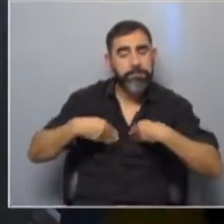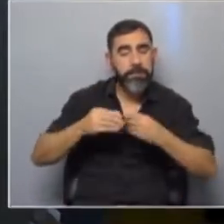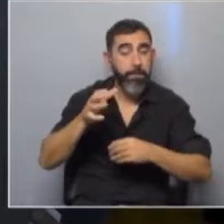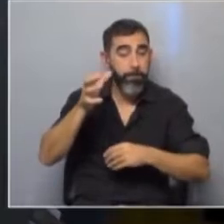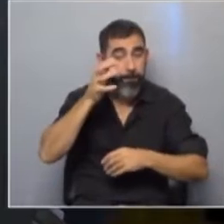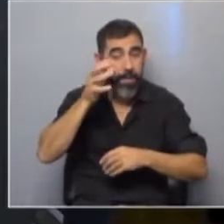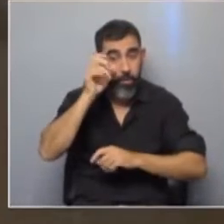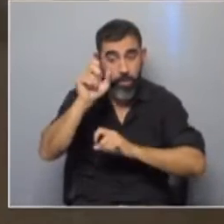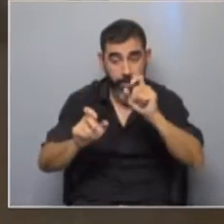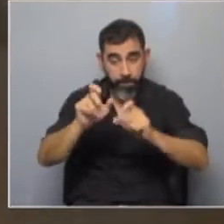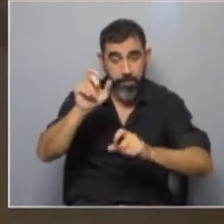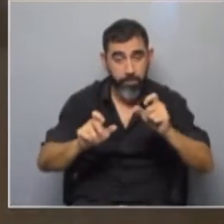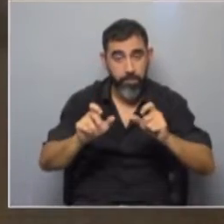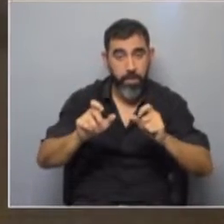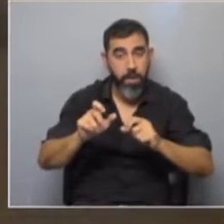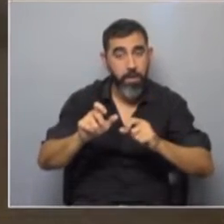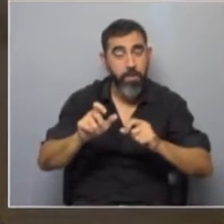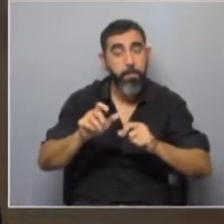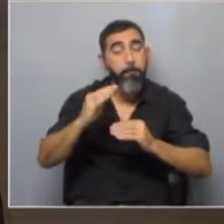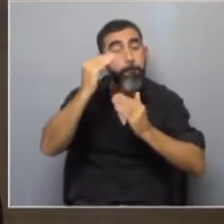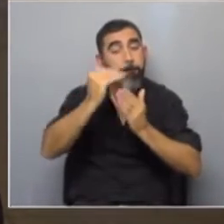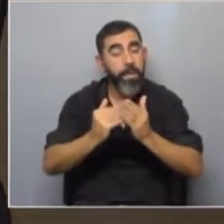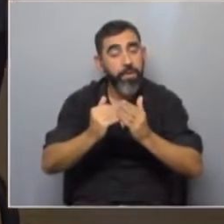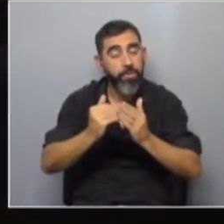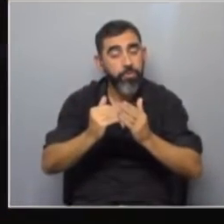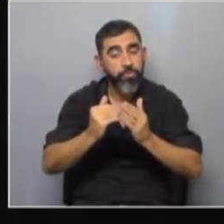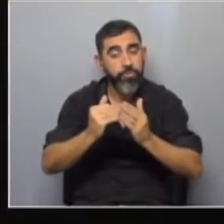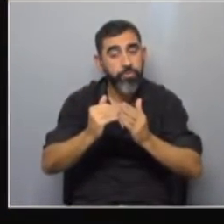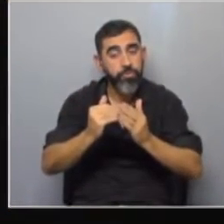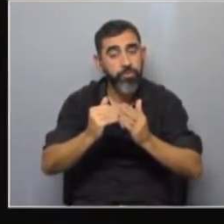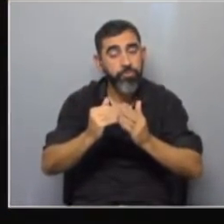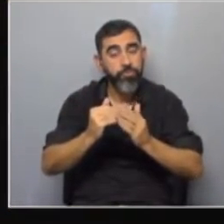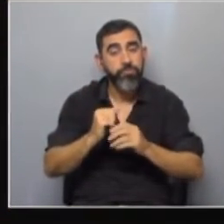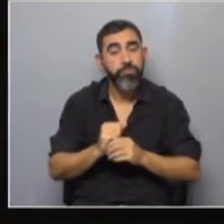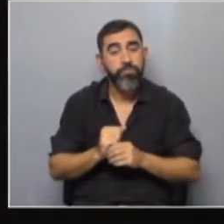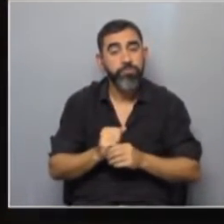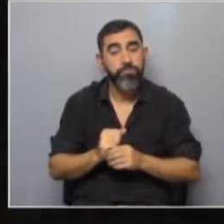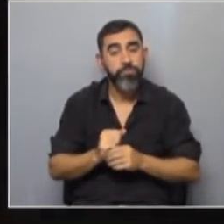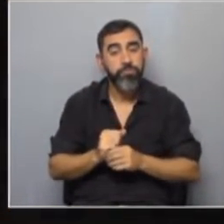de riesgo de las personas, menos probable es que